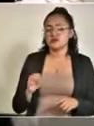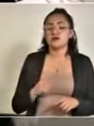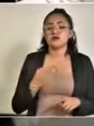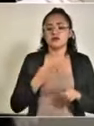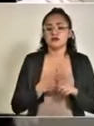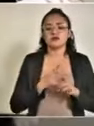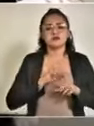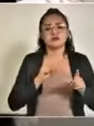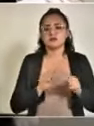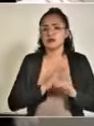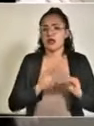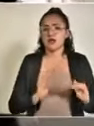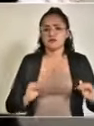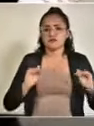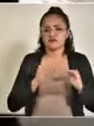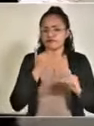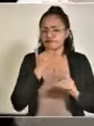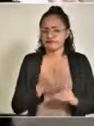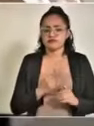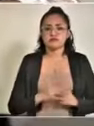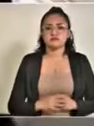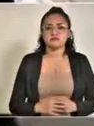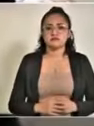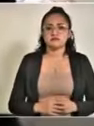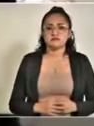está prácticamente regularizado, gobernador.